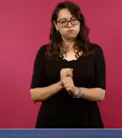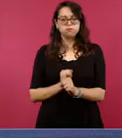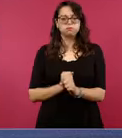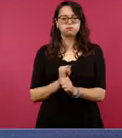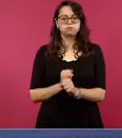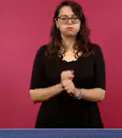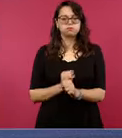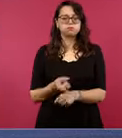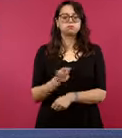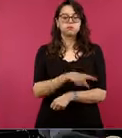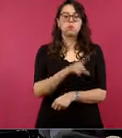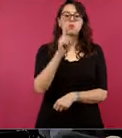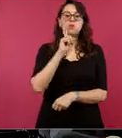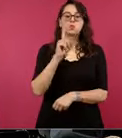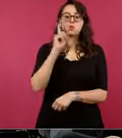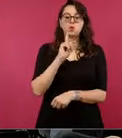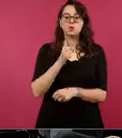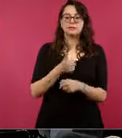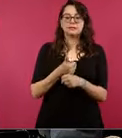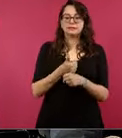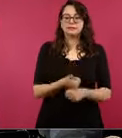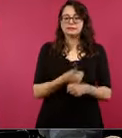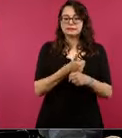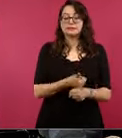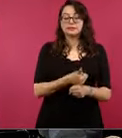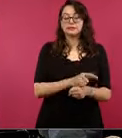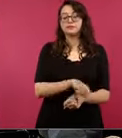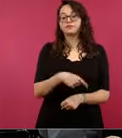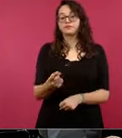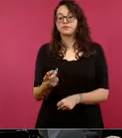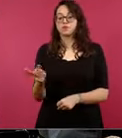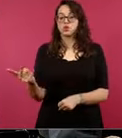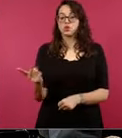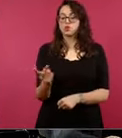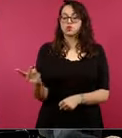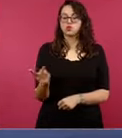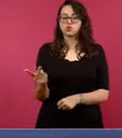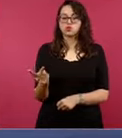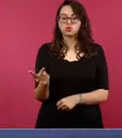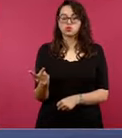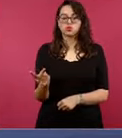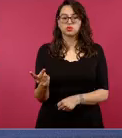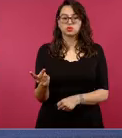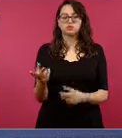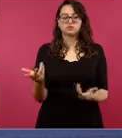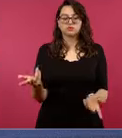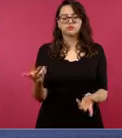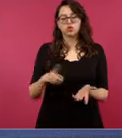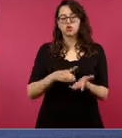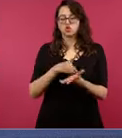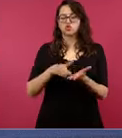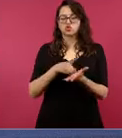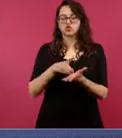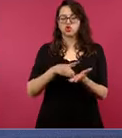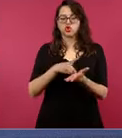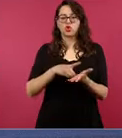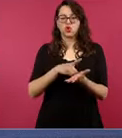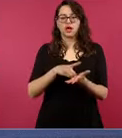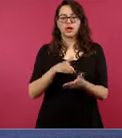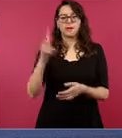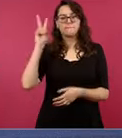víctima, Evelyn N., y los ahora detenidos se encontraban internos en un centro de atención para adicciones ubicado en la